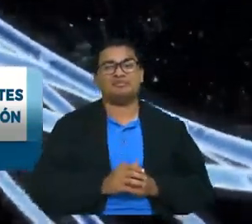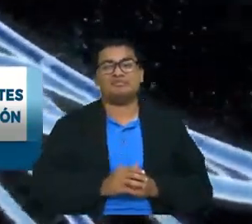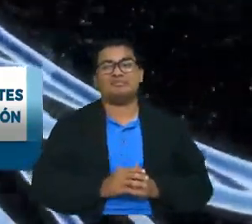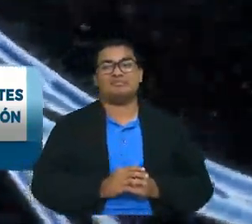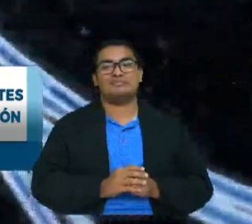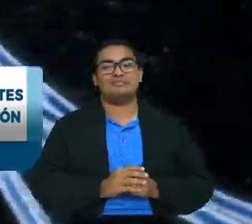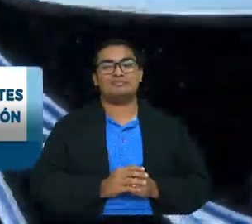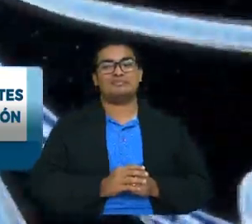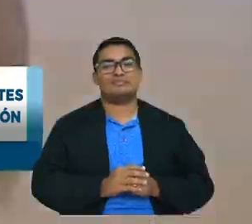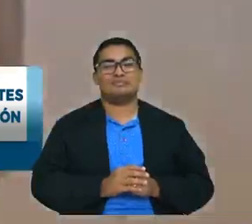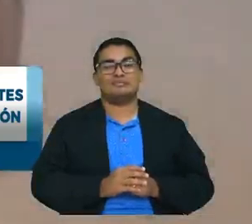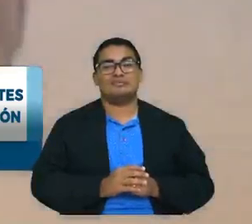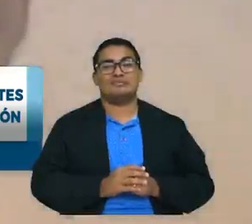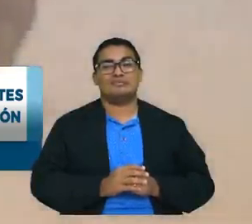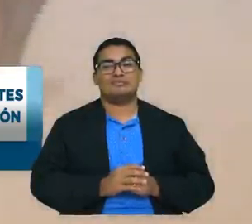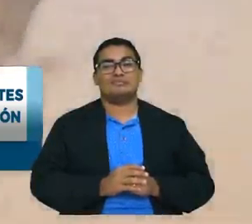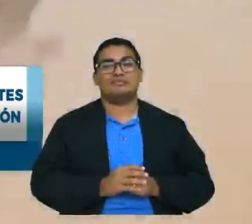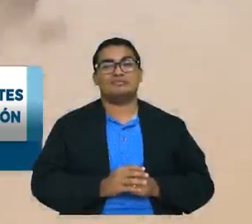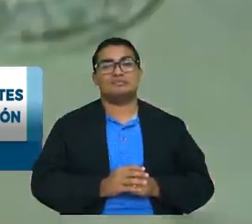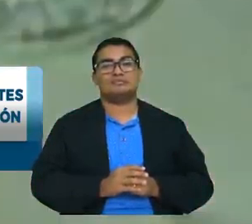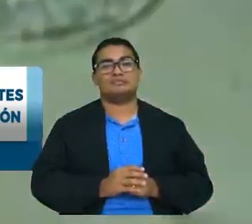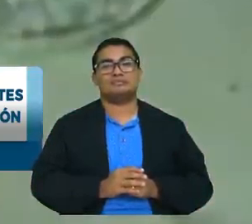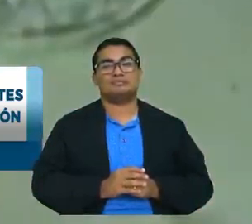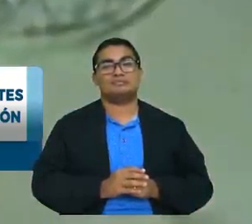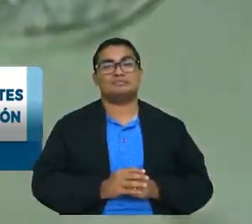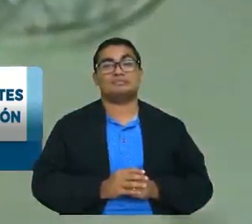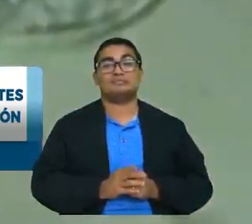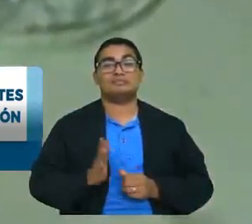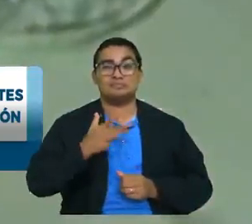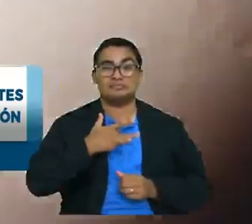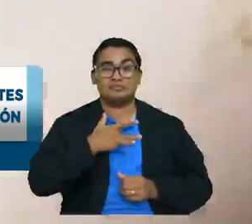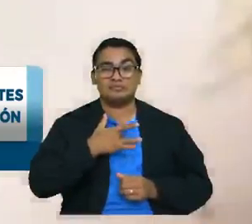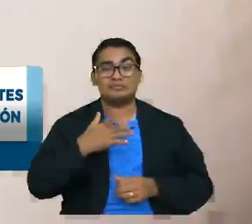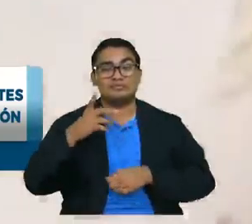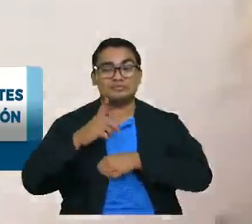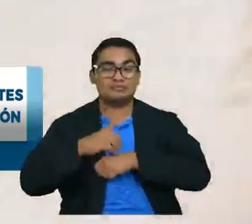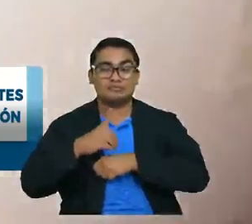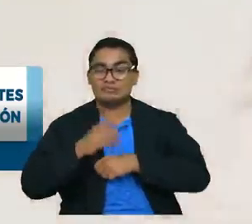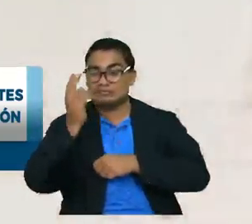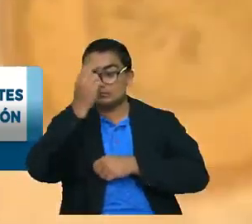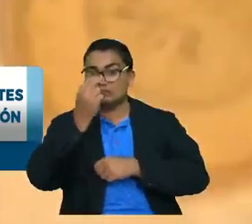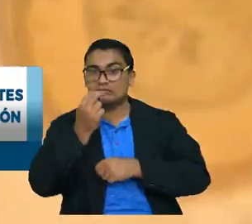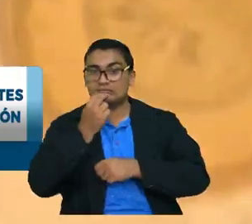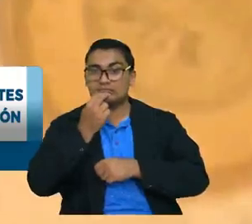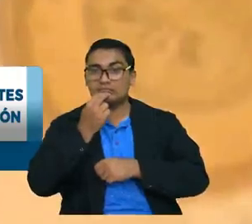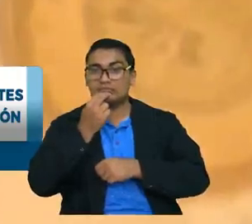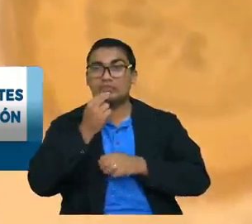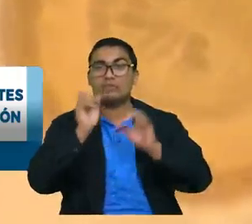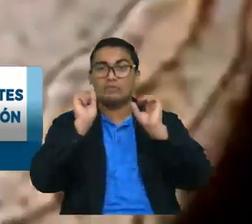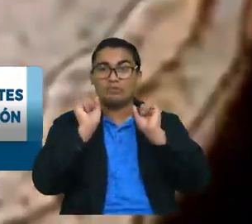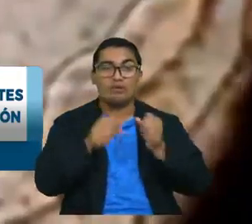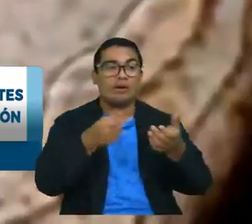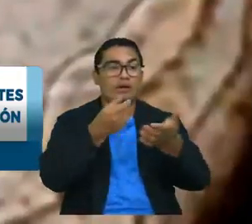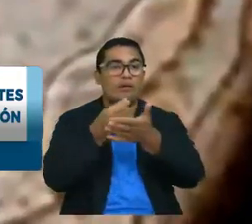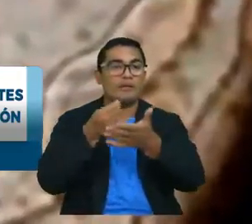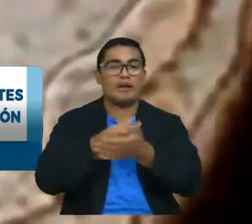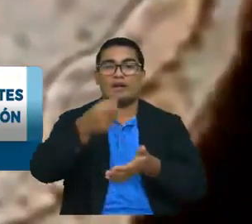el medicamento pues fue el albendazol. Ahora, ¿es necesario, doctor, algún tipo de desparasitante